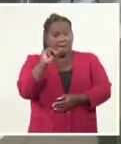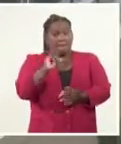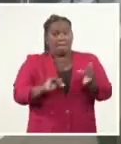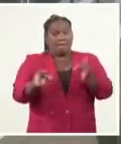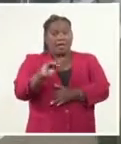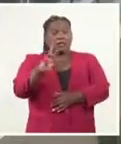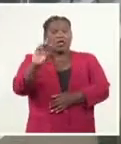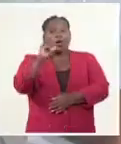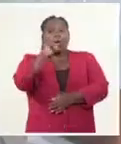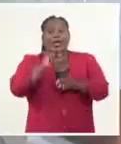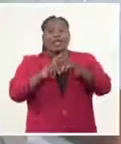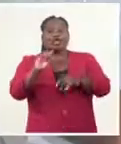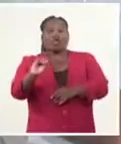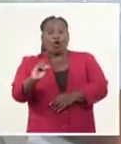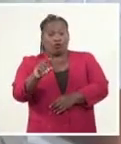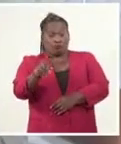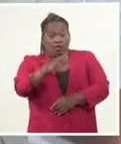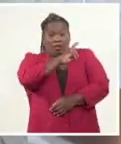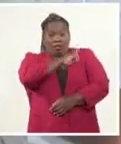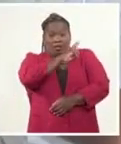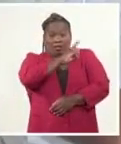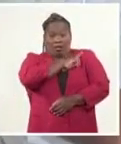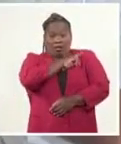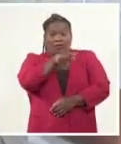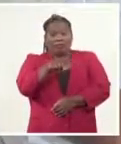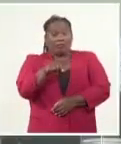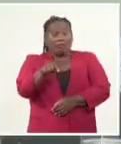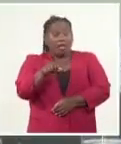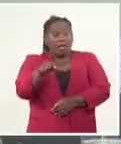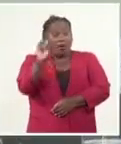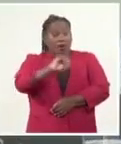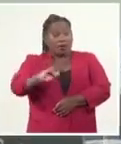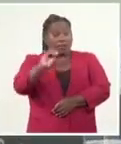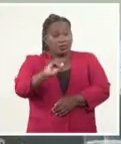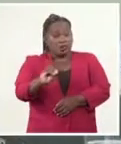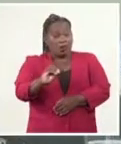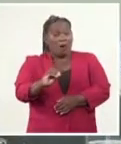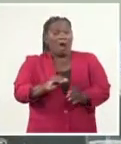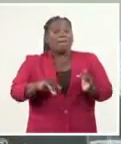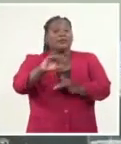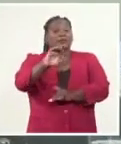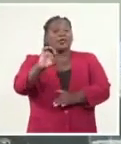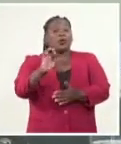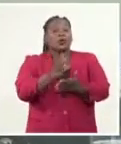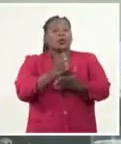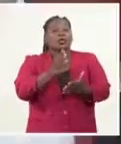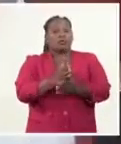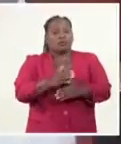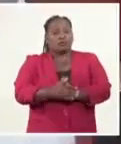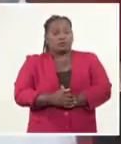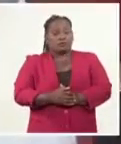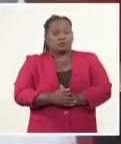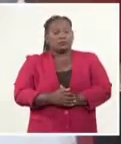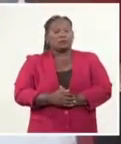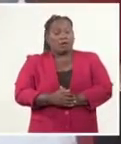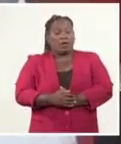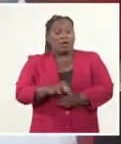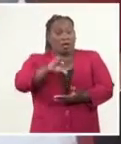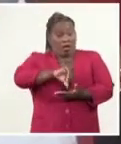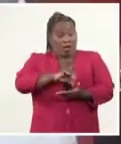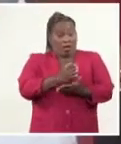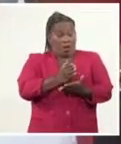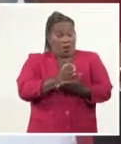Roberto Romero de Pestre, director nacional de logística del Ministerio de Educación, presente aquí. Se supo que los centros